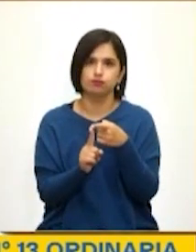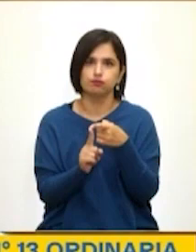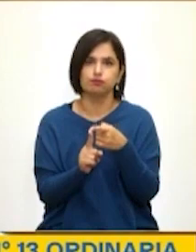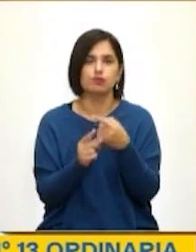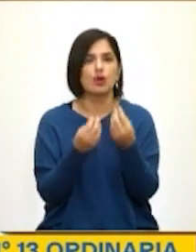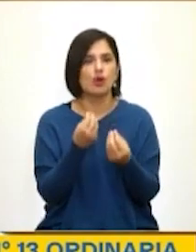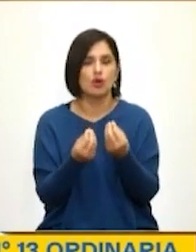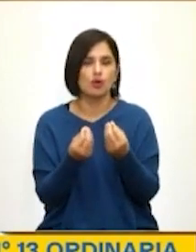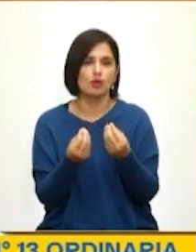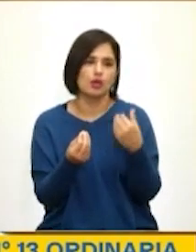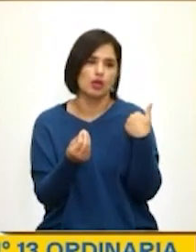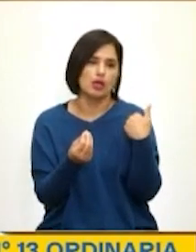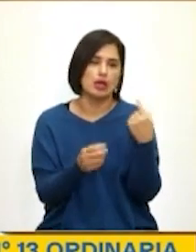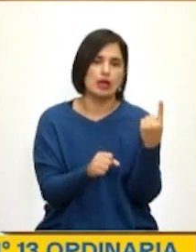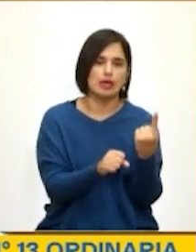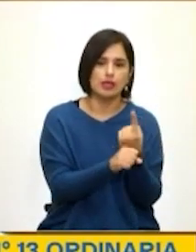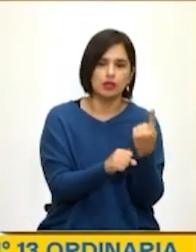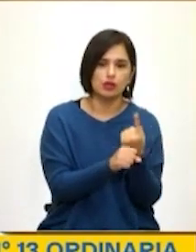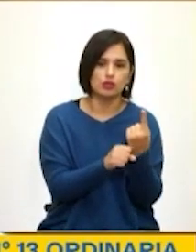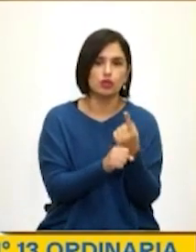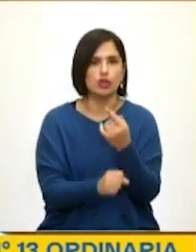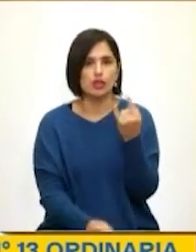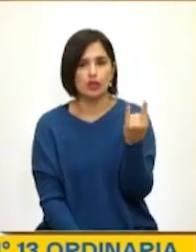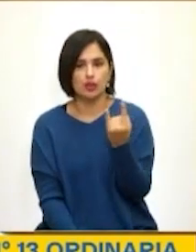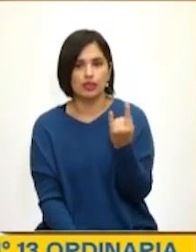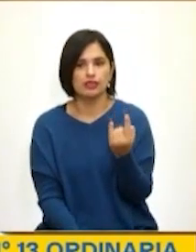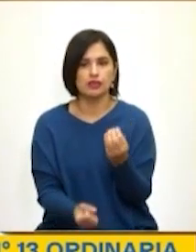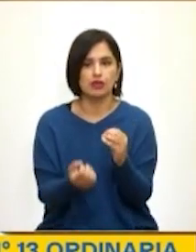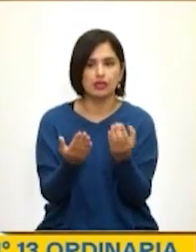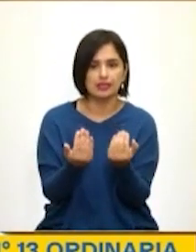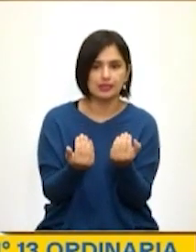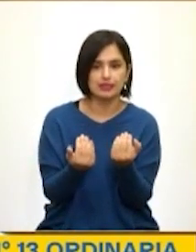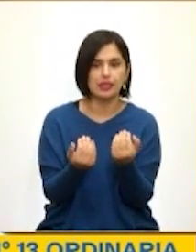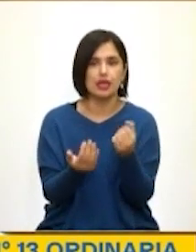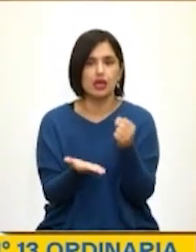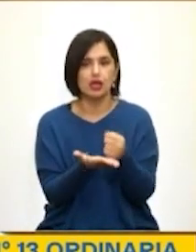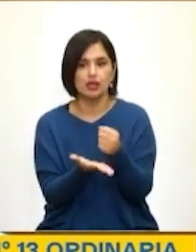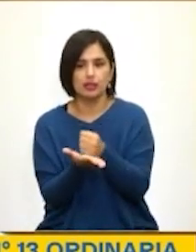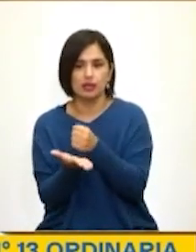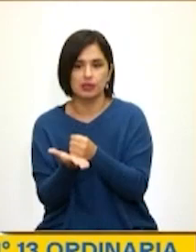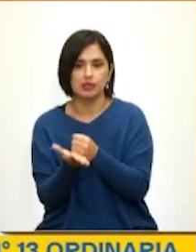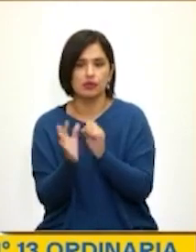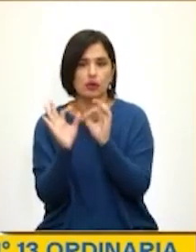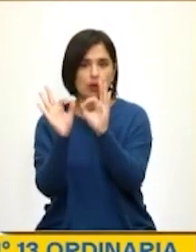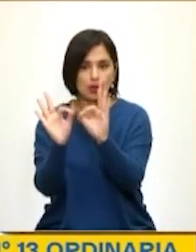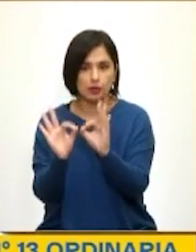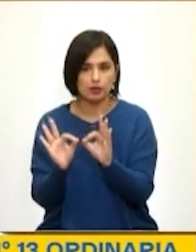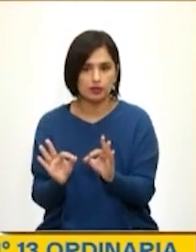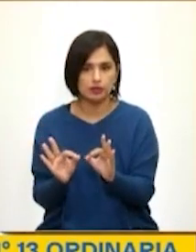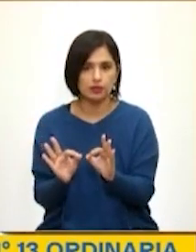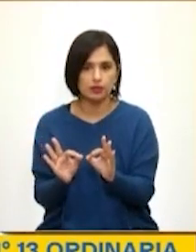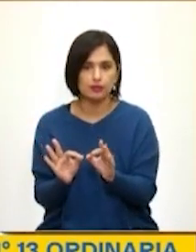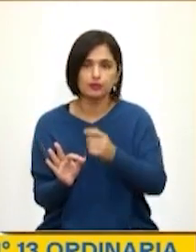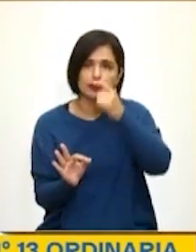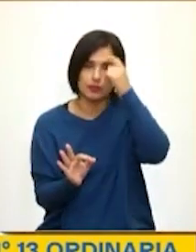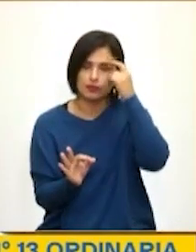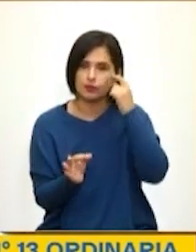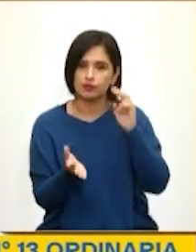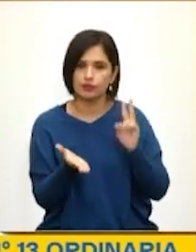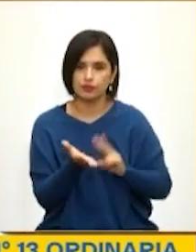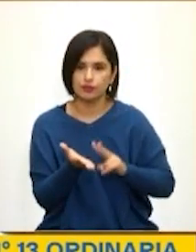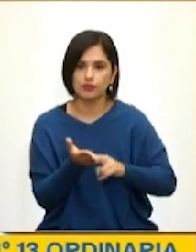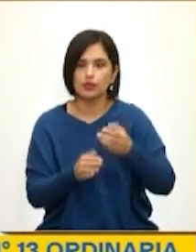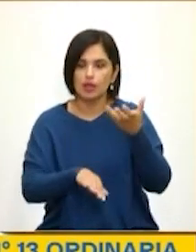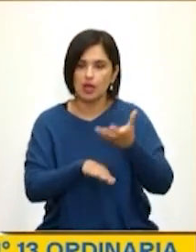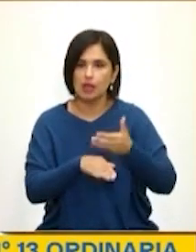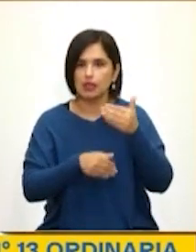que más allá de la discusión de las urgencias o las necesidades o de las tramitación o el perfeccionamiento creo que efectivamente hay que